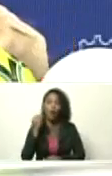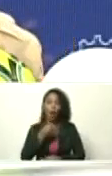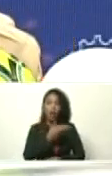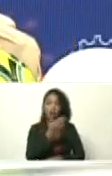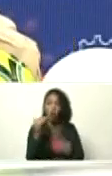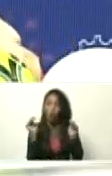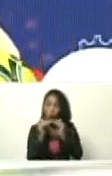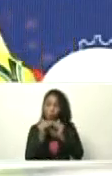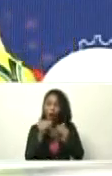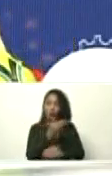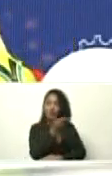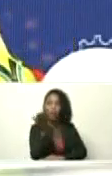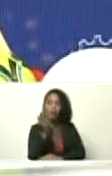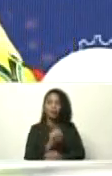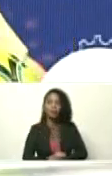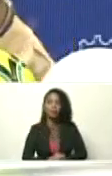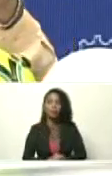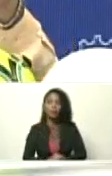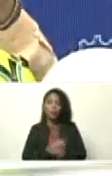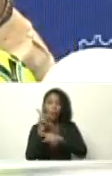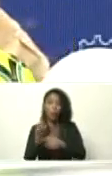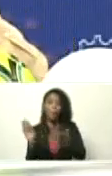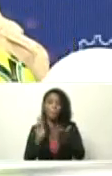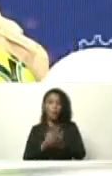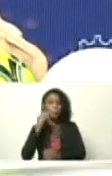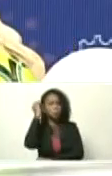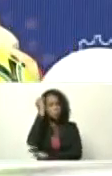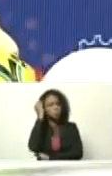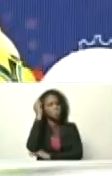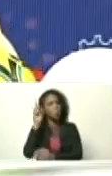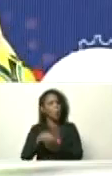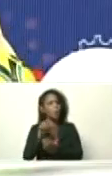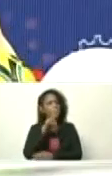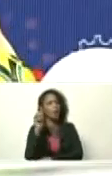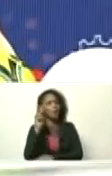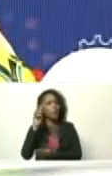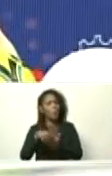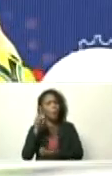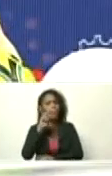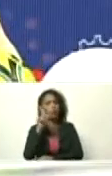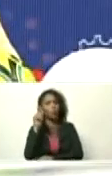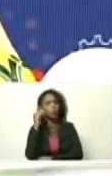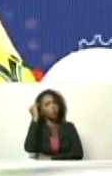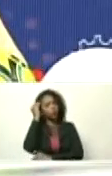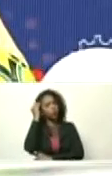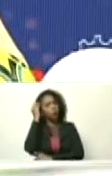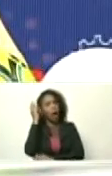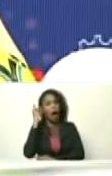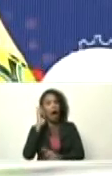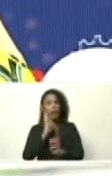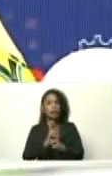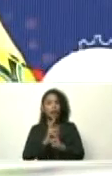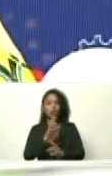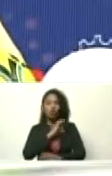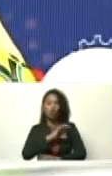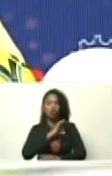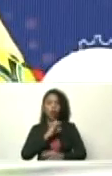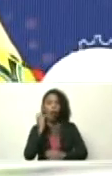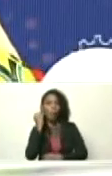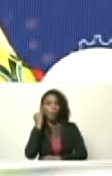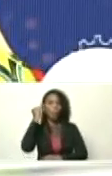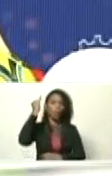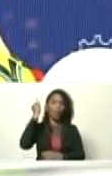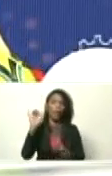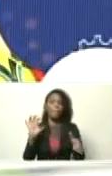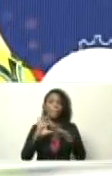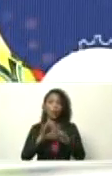ustedes. Y ellos se pusieron a pensar 2020, 2021, en crear una red social que